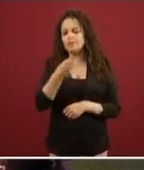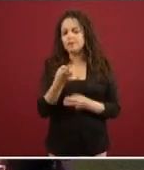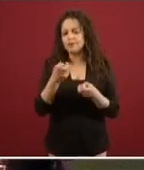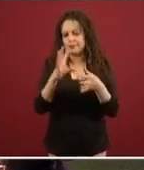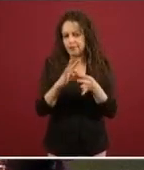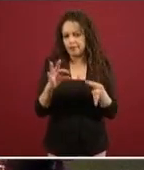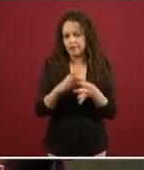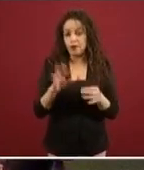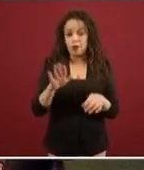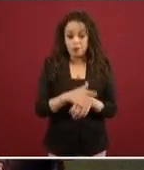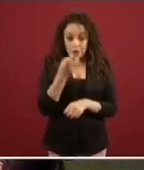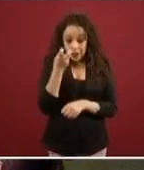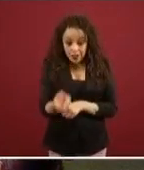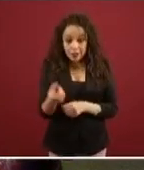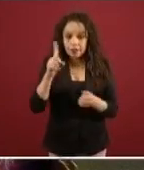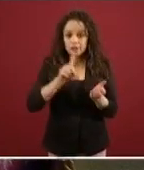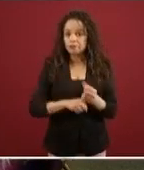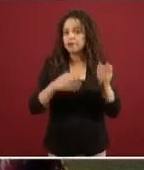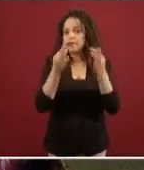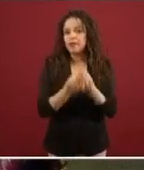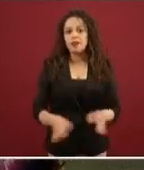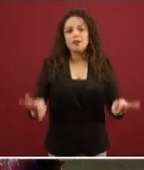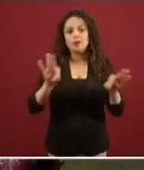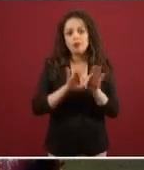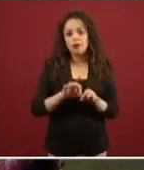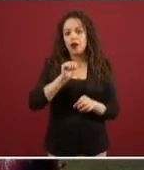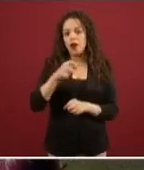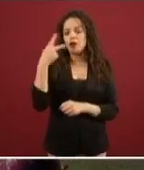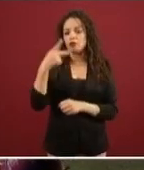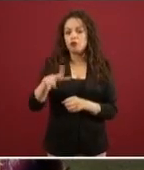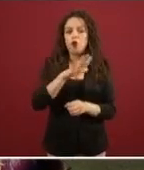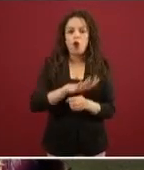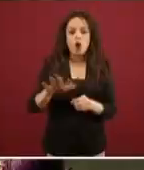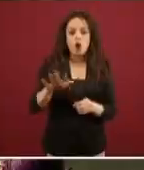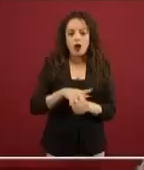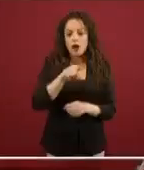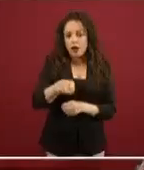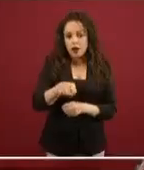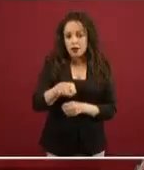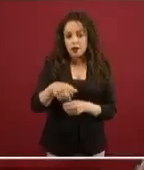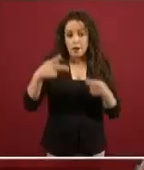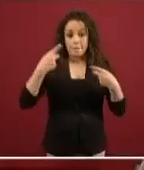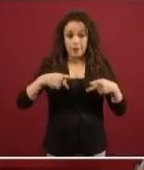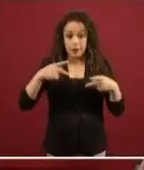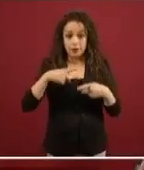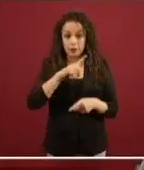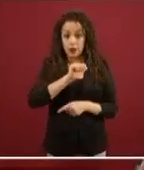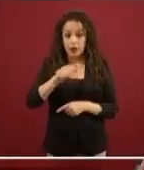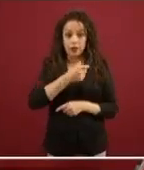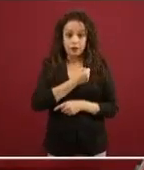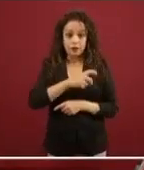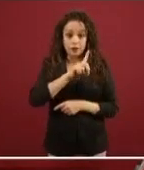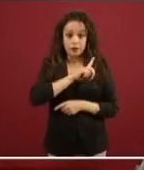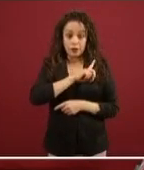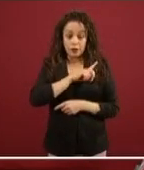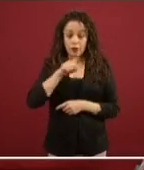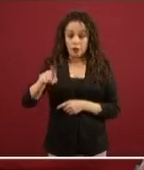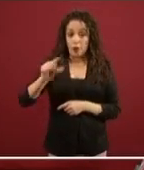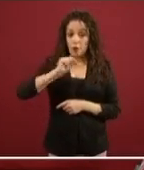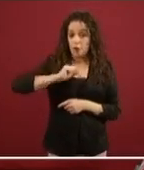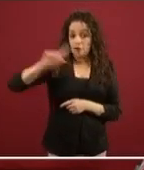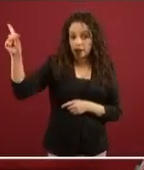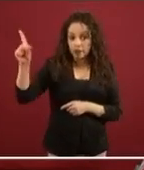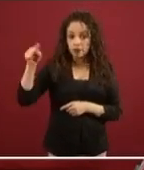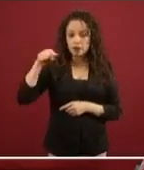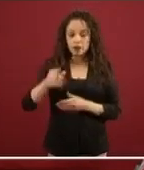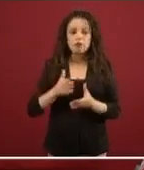más importante, en lo local. Son estos profesionales de la salud que en lo local están entrevistando a los